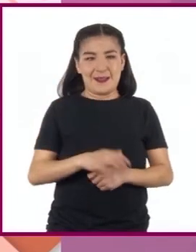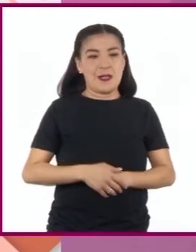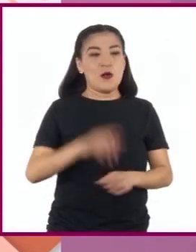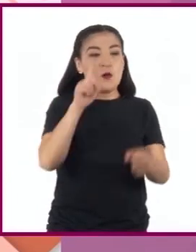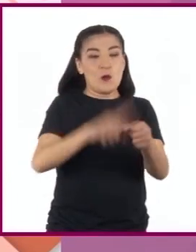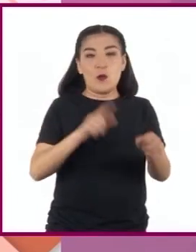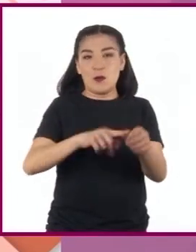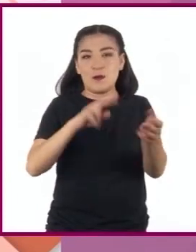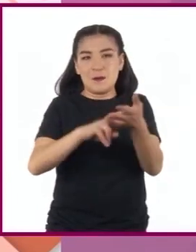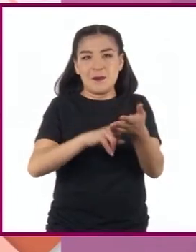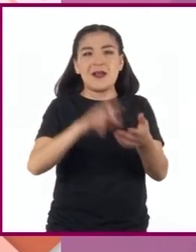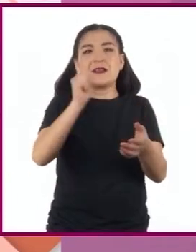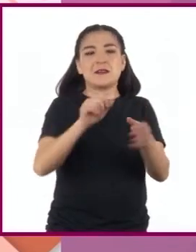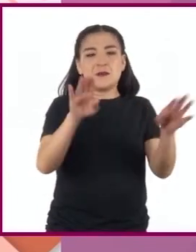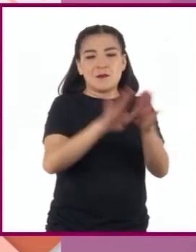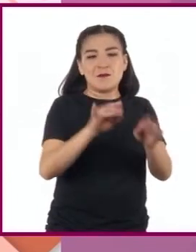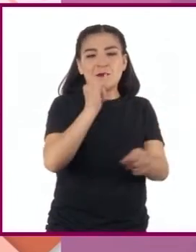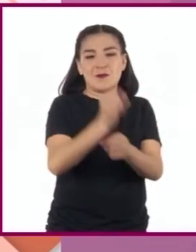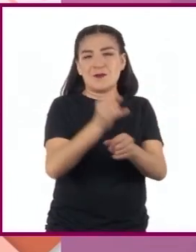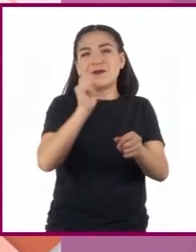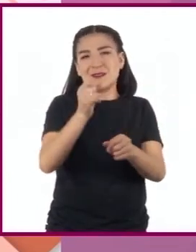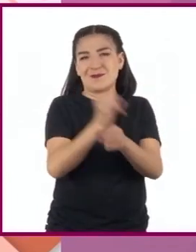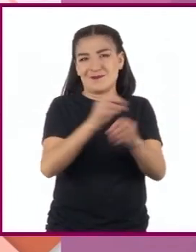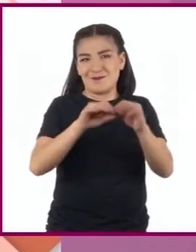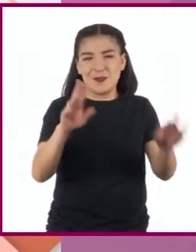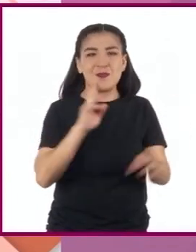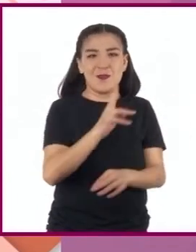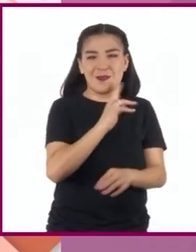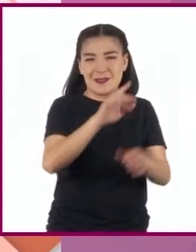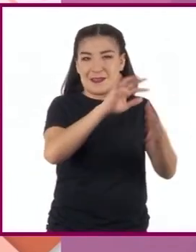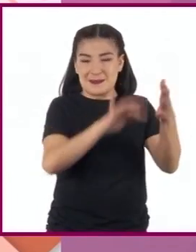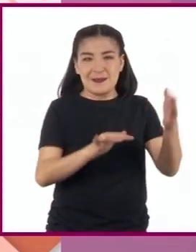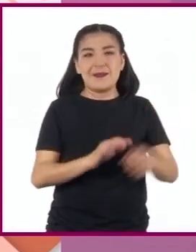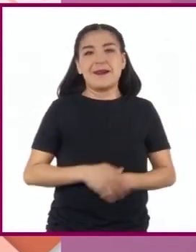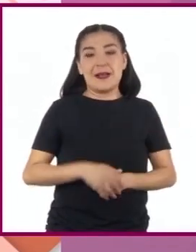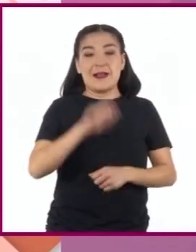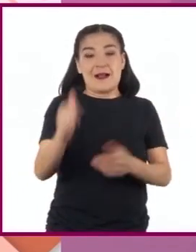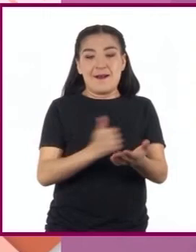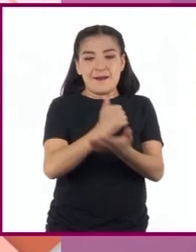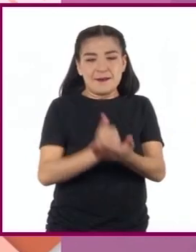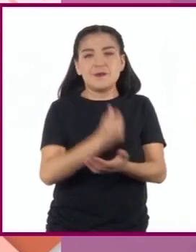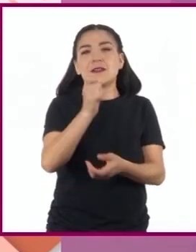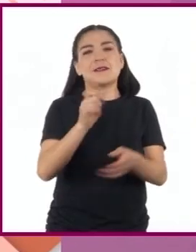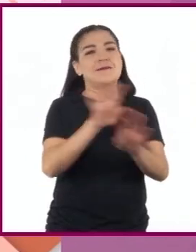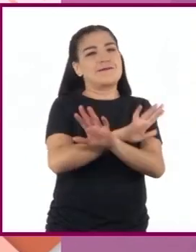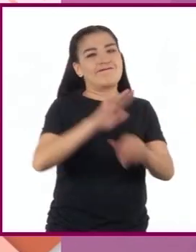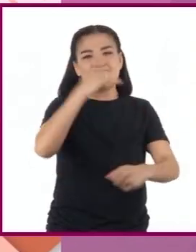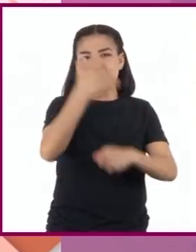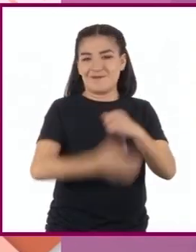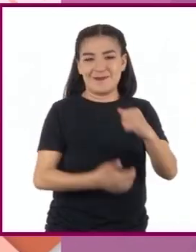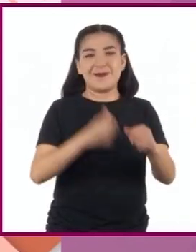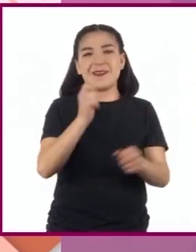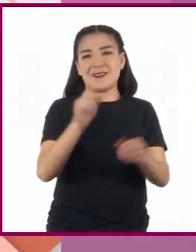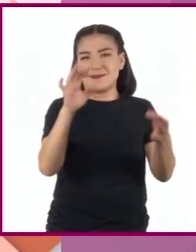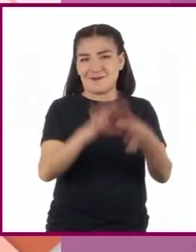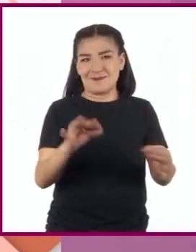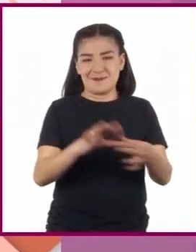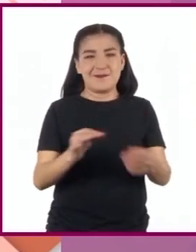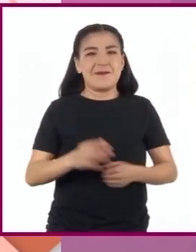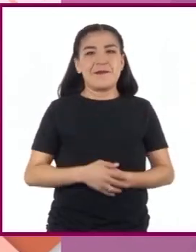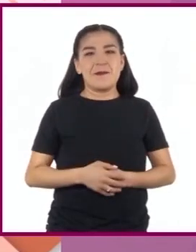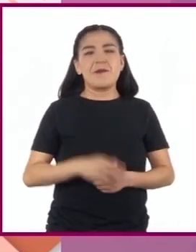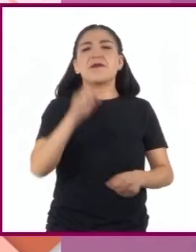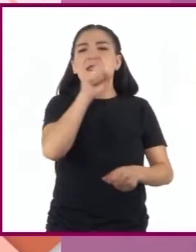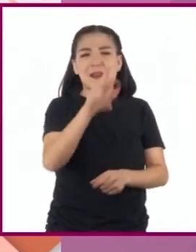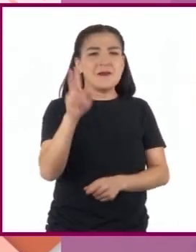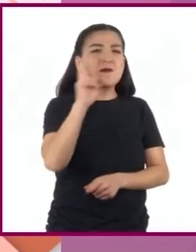verde el cuerpo de la noticia y con azul el cierre de los hechos. También podemos observar que